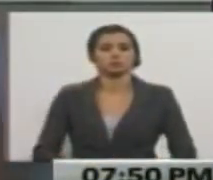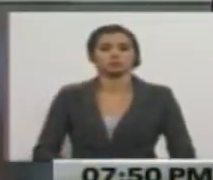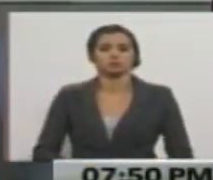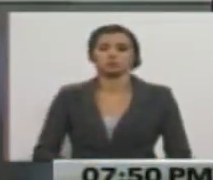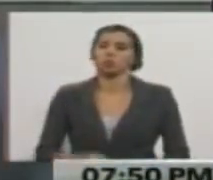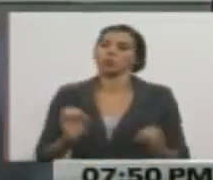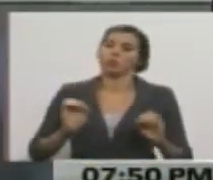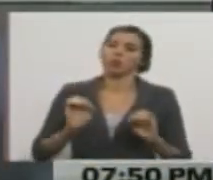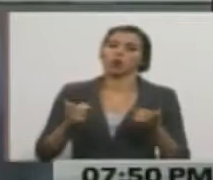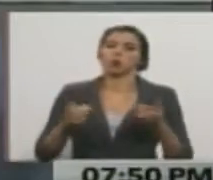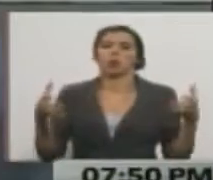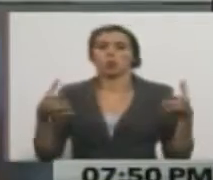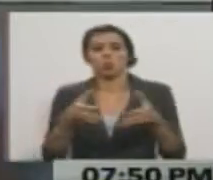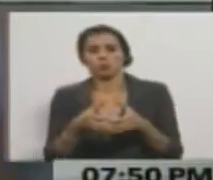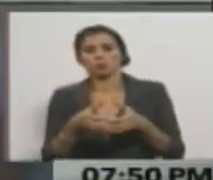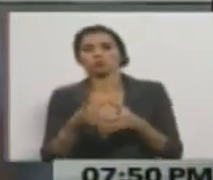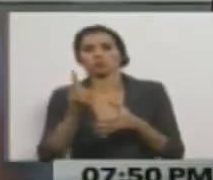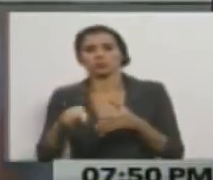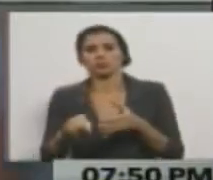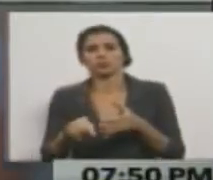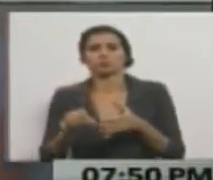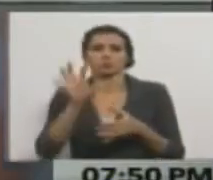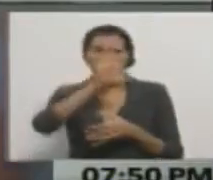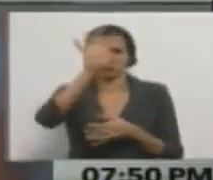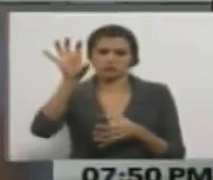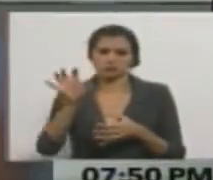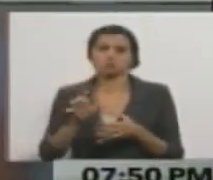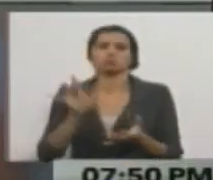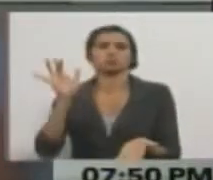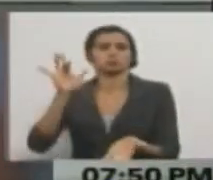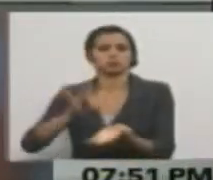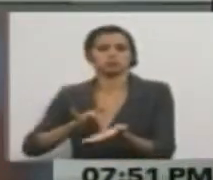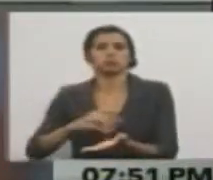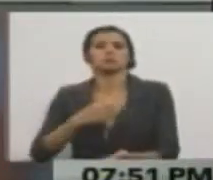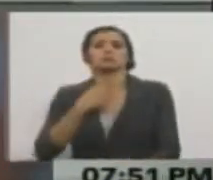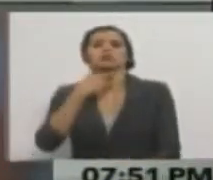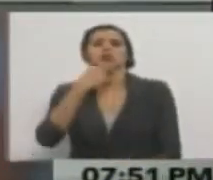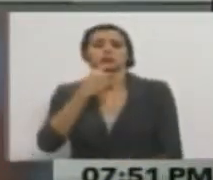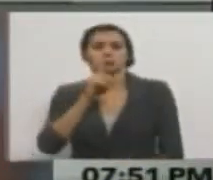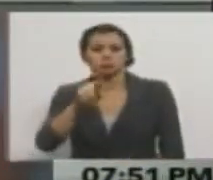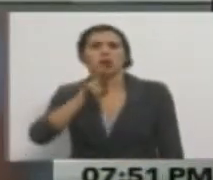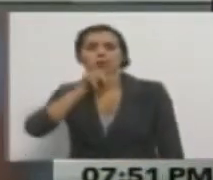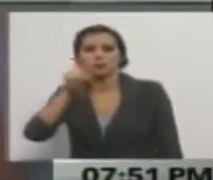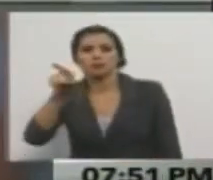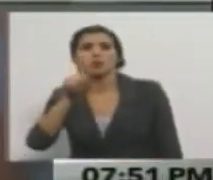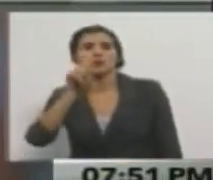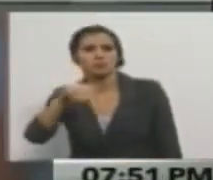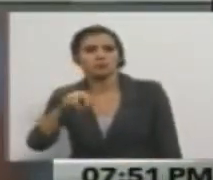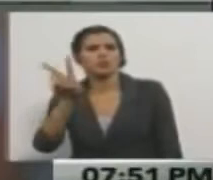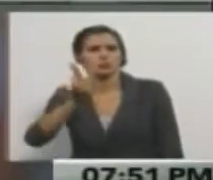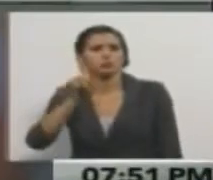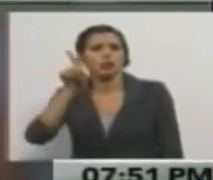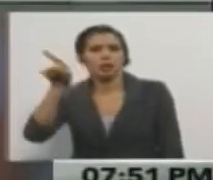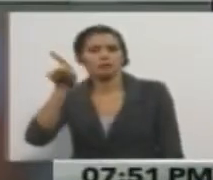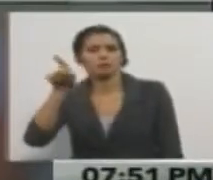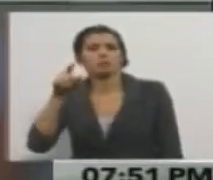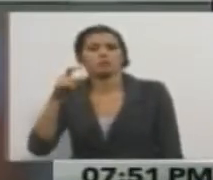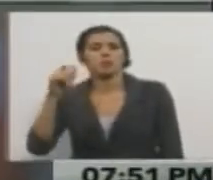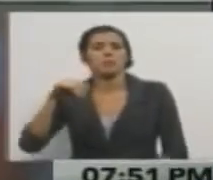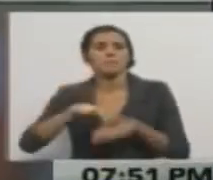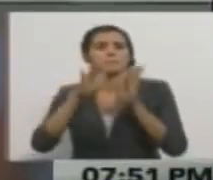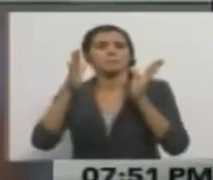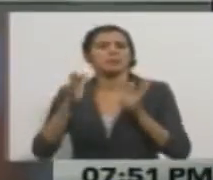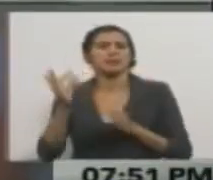delegaciones han levantado sus voces, ¿no? Venezuela no es la excepción. La ministra para Relaciones Exteriores de la